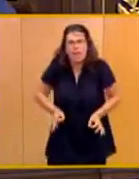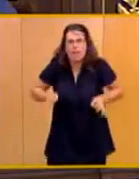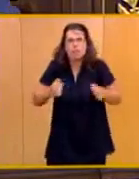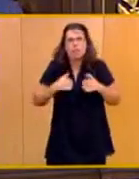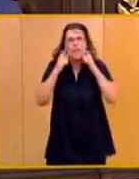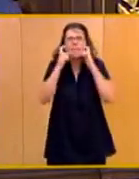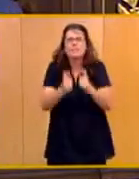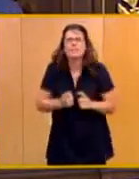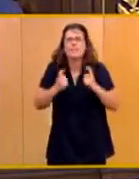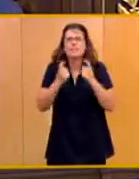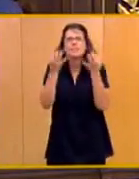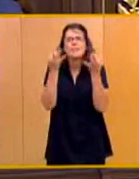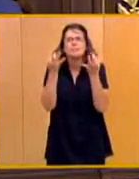tono